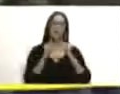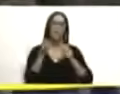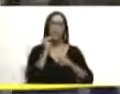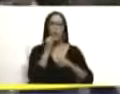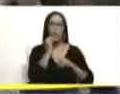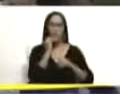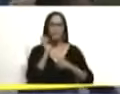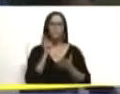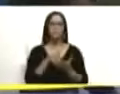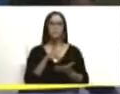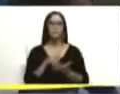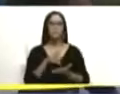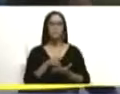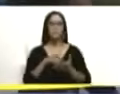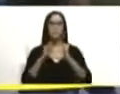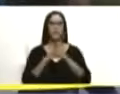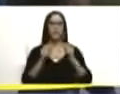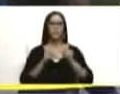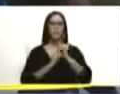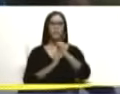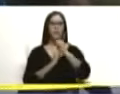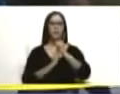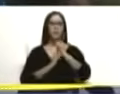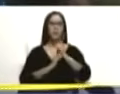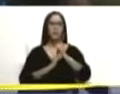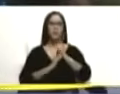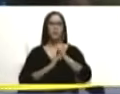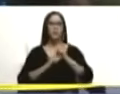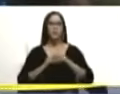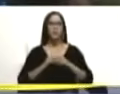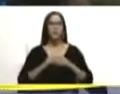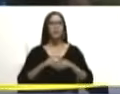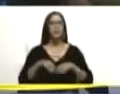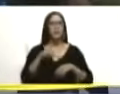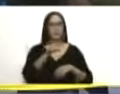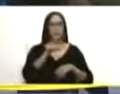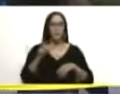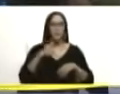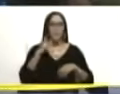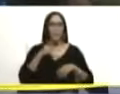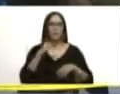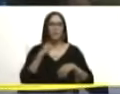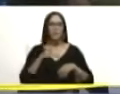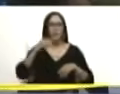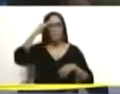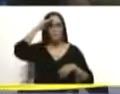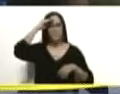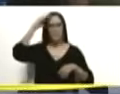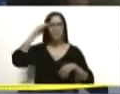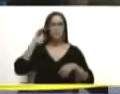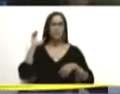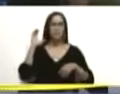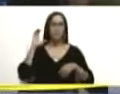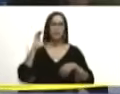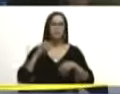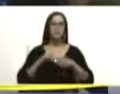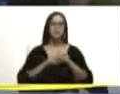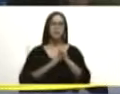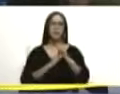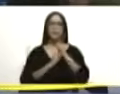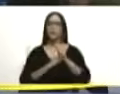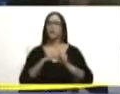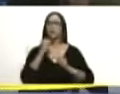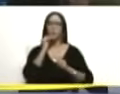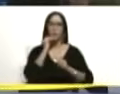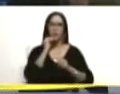juventud presente, a todo el liderazgo civil, político, militar del país, al liderazgo